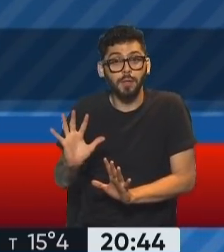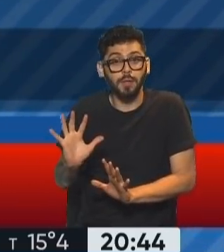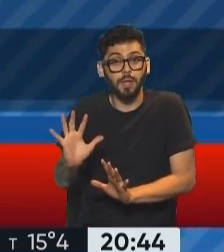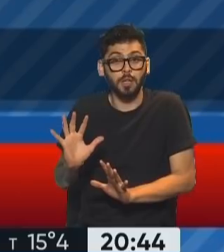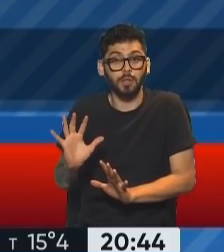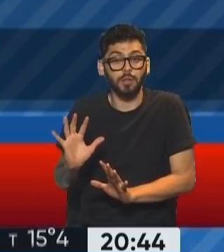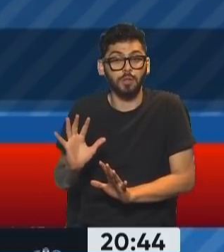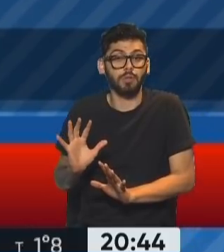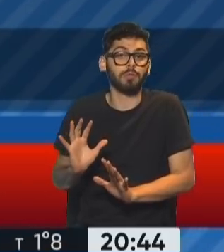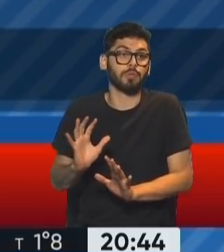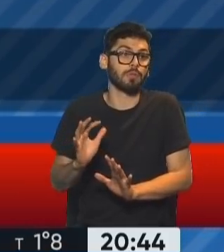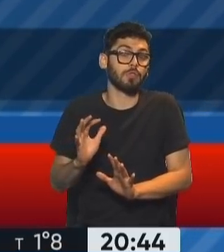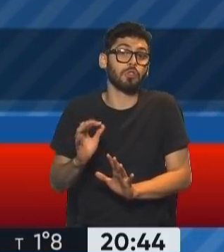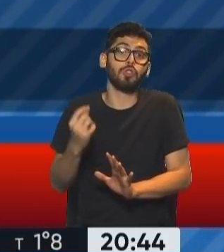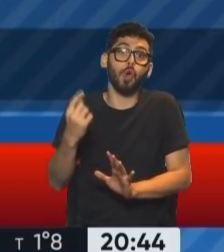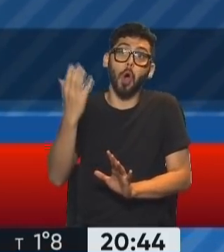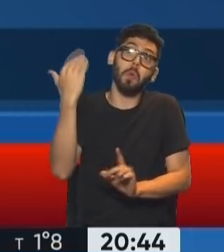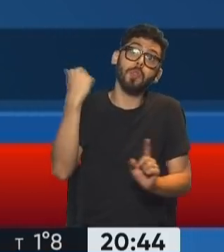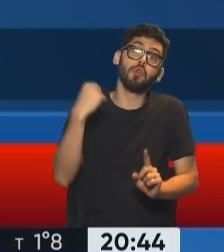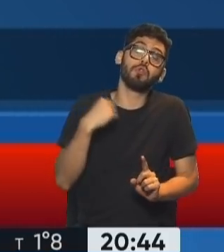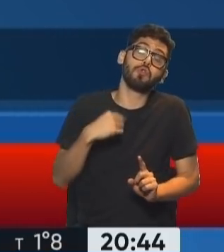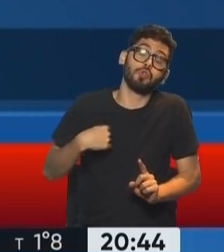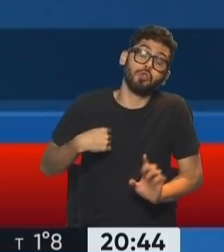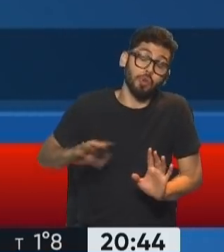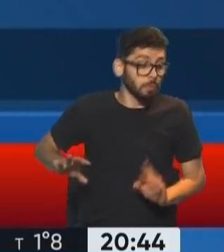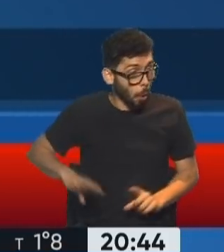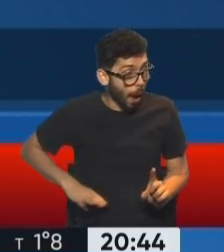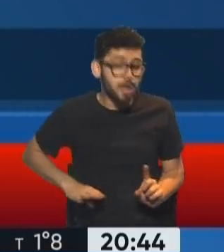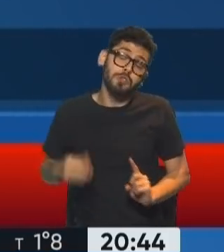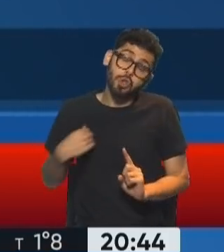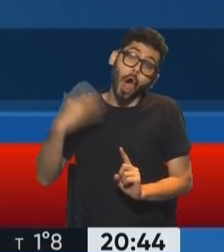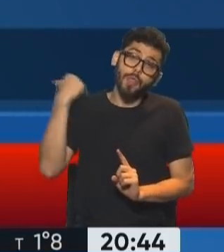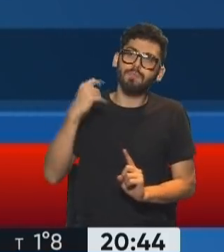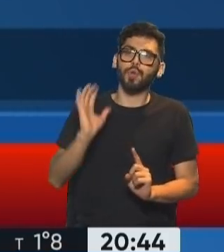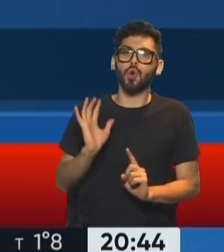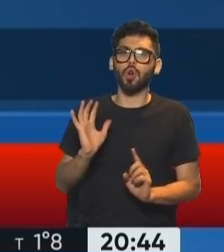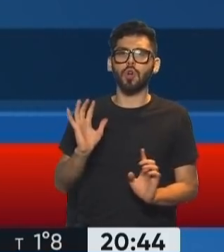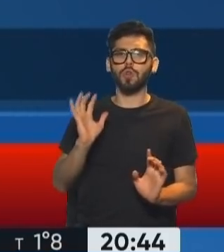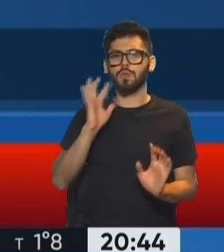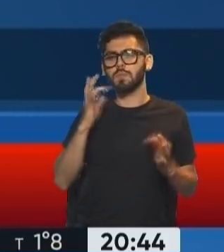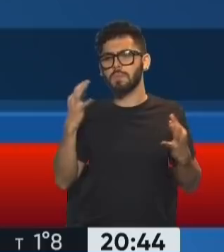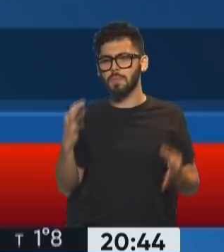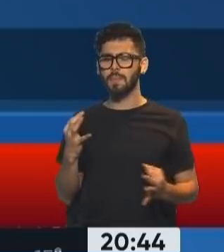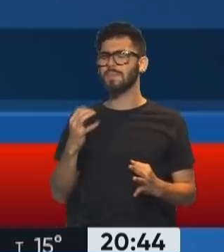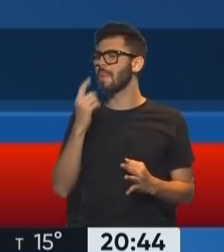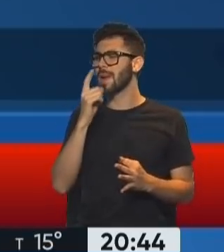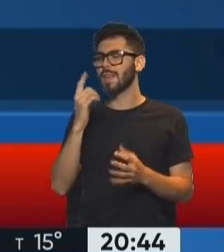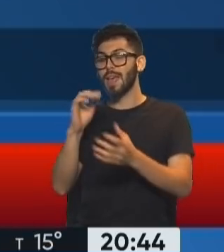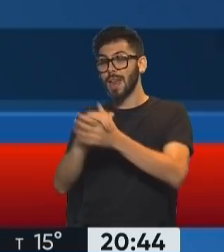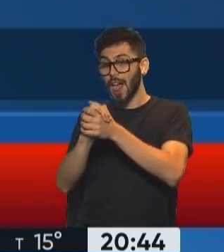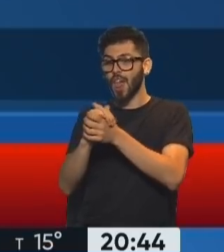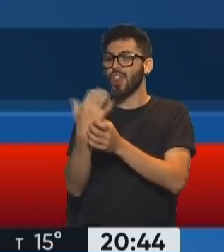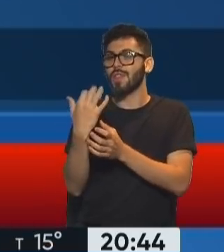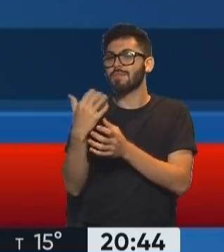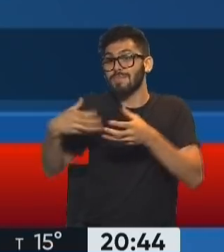ganas alguna aspiración en el sentido, pero racional, responsable. La prioridad es que el radicalismo tenga un